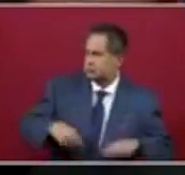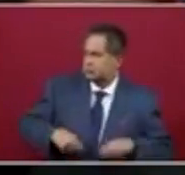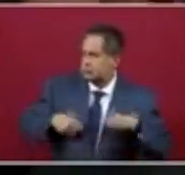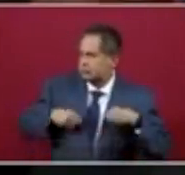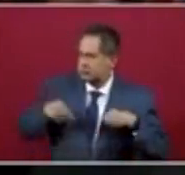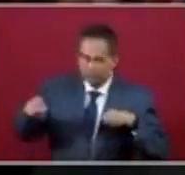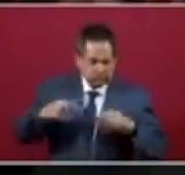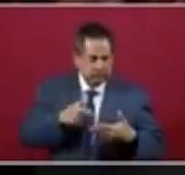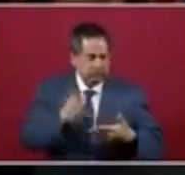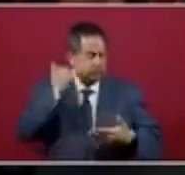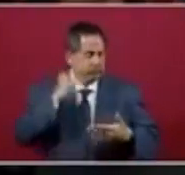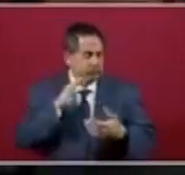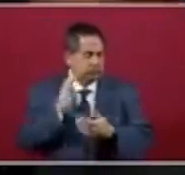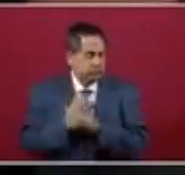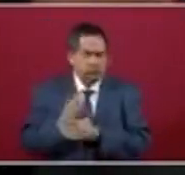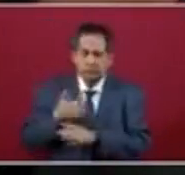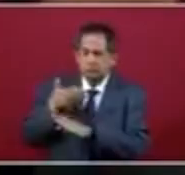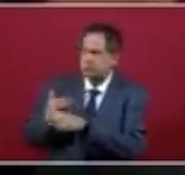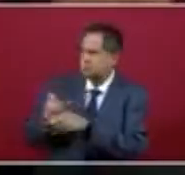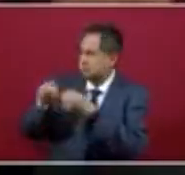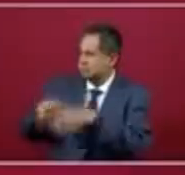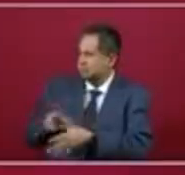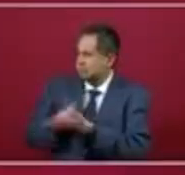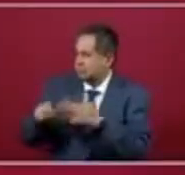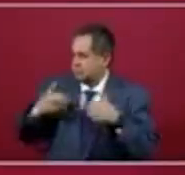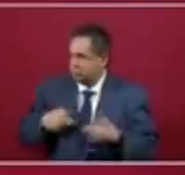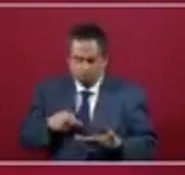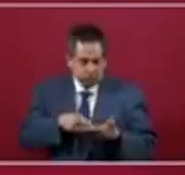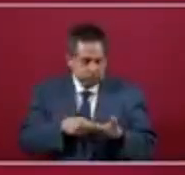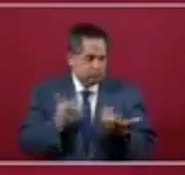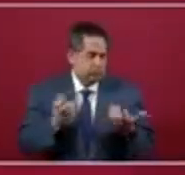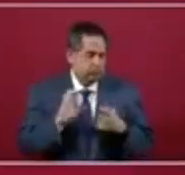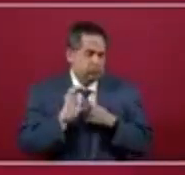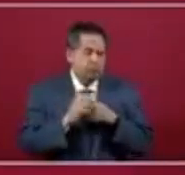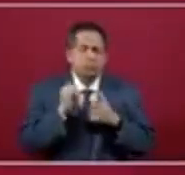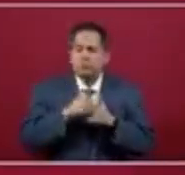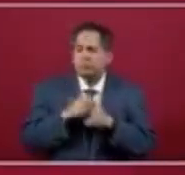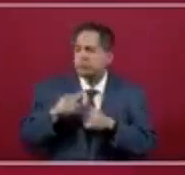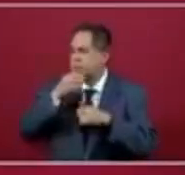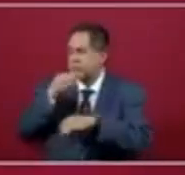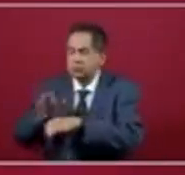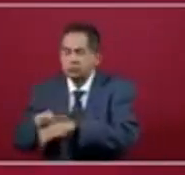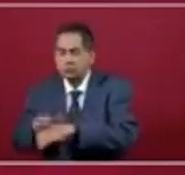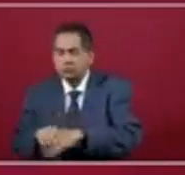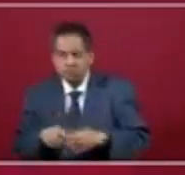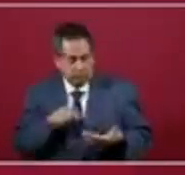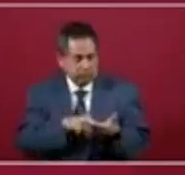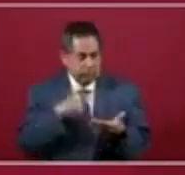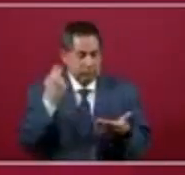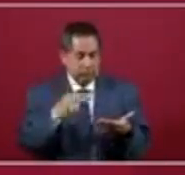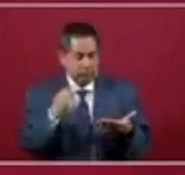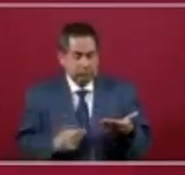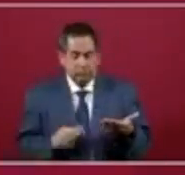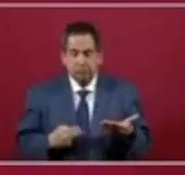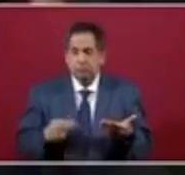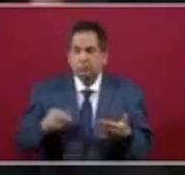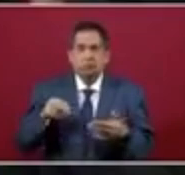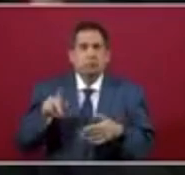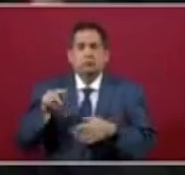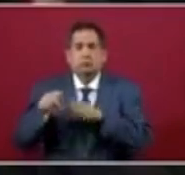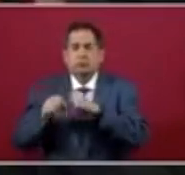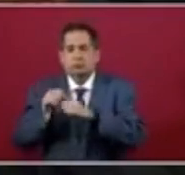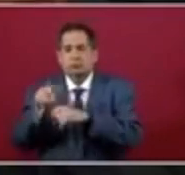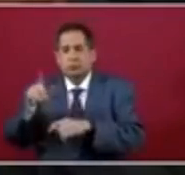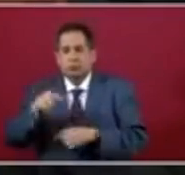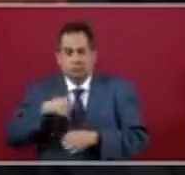nuestros archivos, que hayan sido víctimas de derechos humanos, y luego crear una comisión o algo parecido, porque si los nombres no van a aparecer de los menores de 70 años, yo no voy